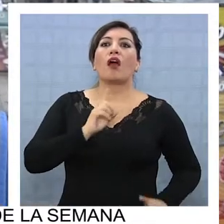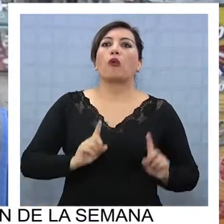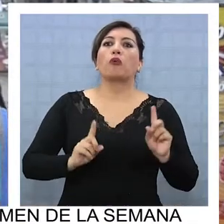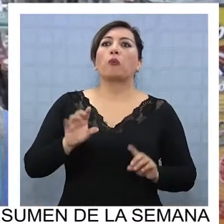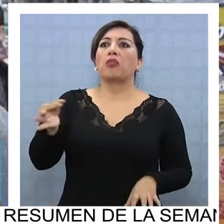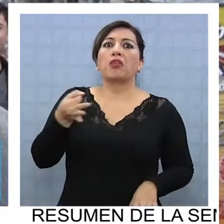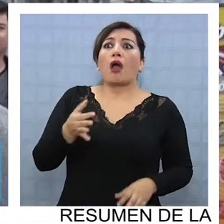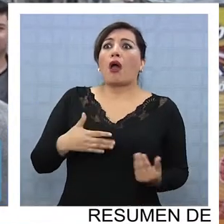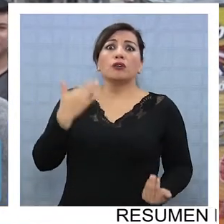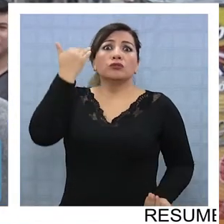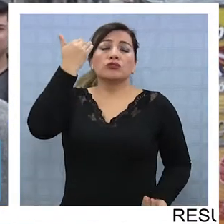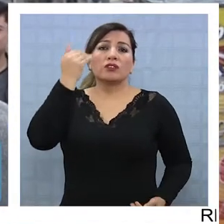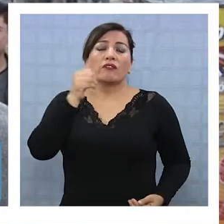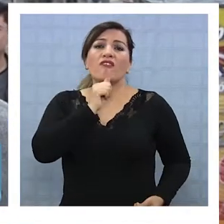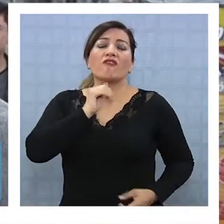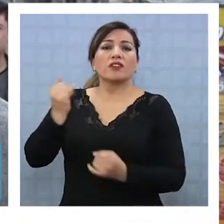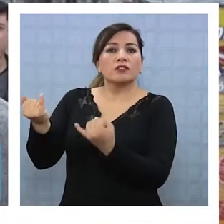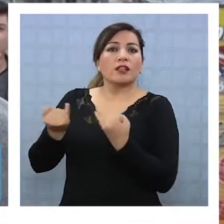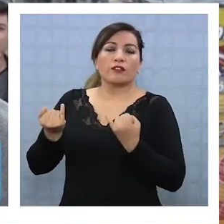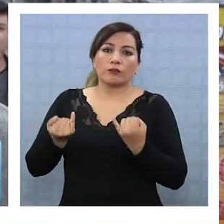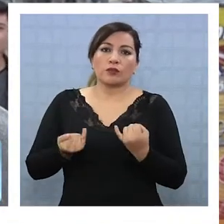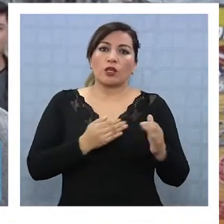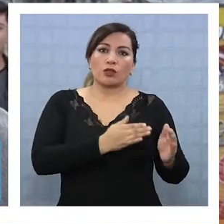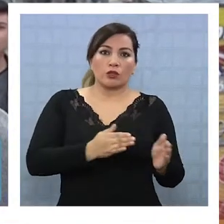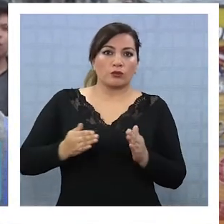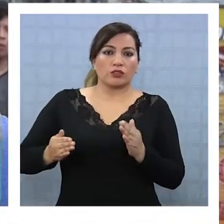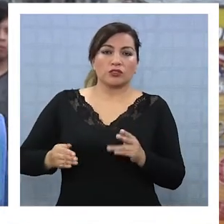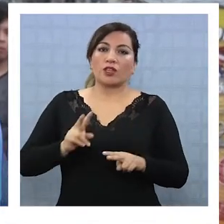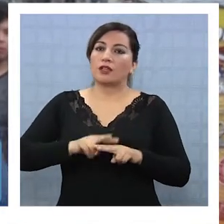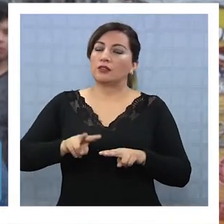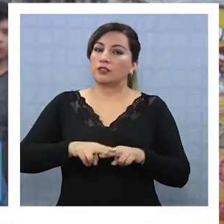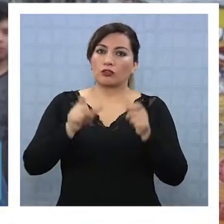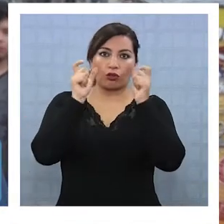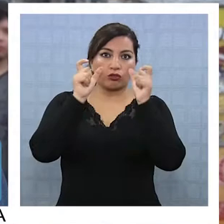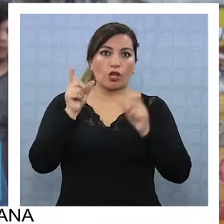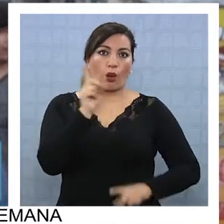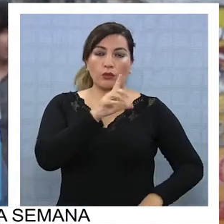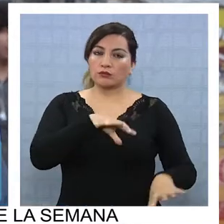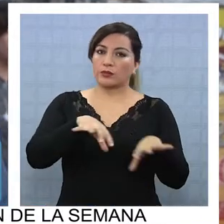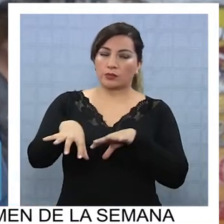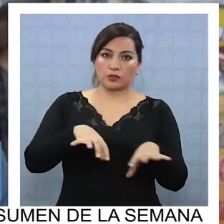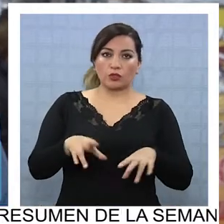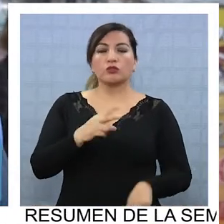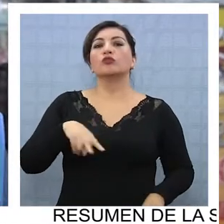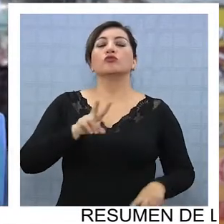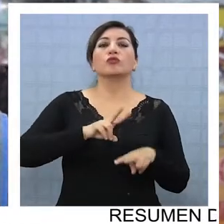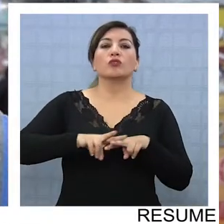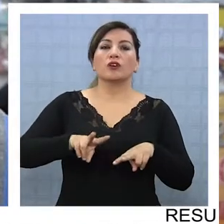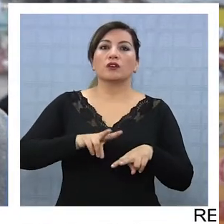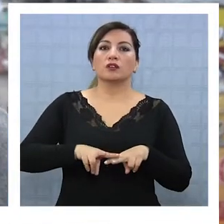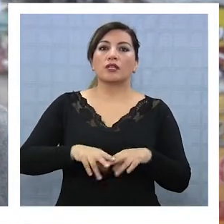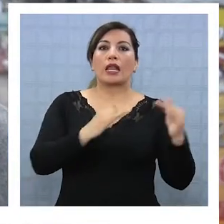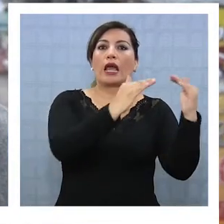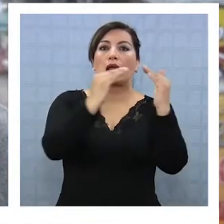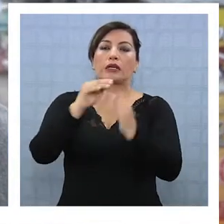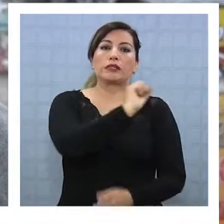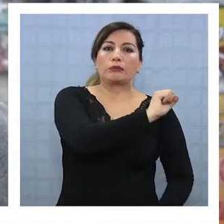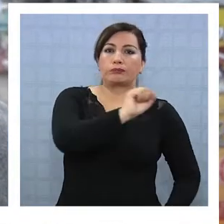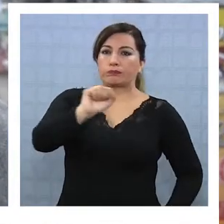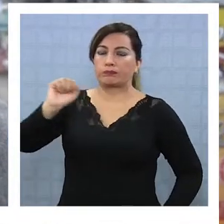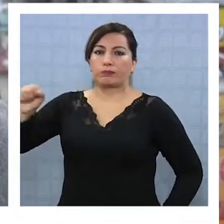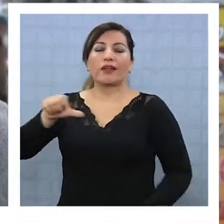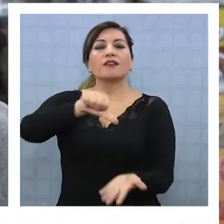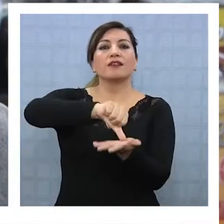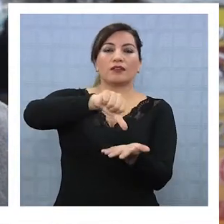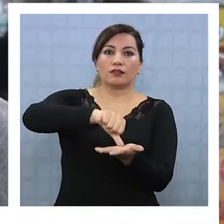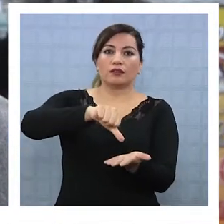digan que yo no supe o no tuve la información debida para hacer este proceso de regularización. Así que en estas últimas actividades estamos haciendo un casa a casa, vamos a